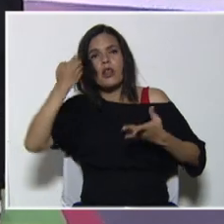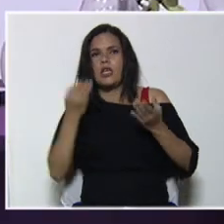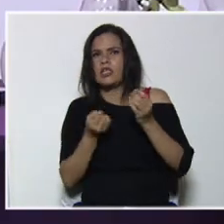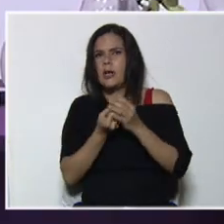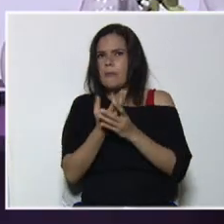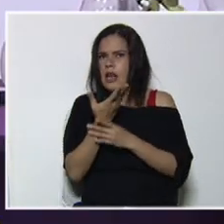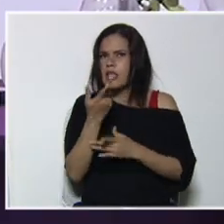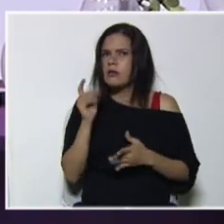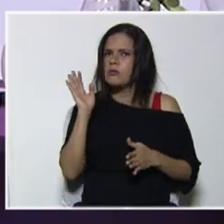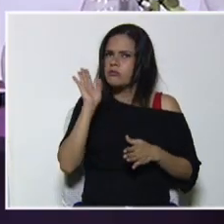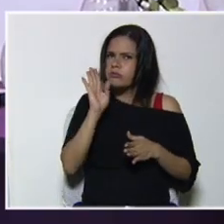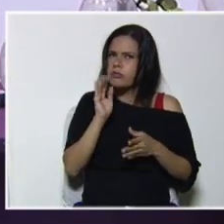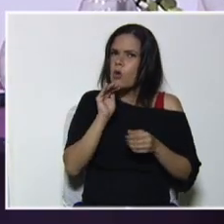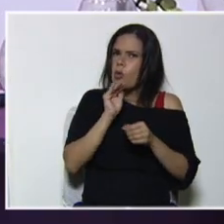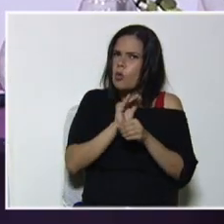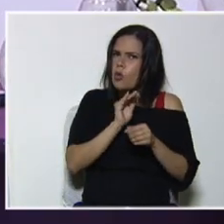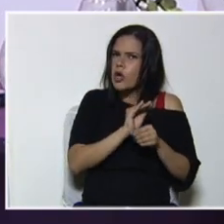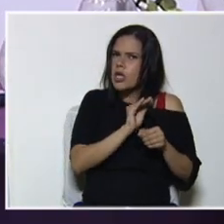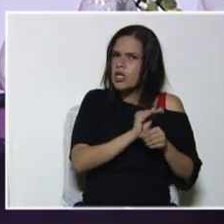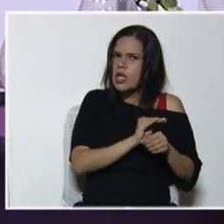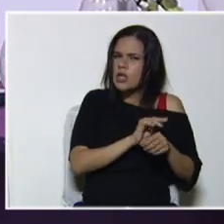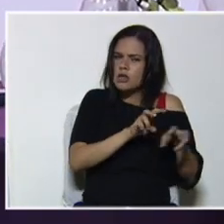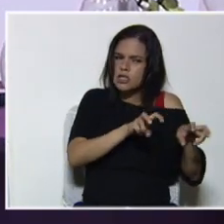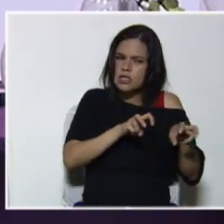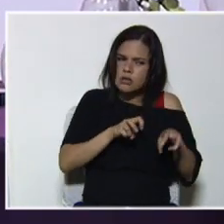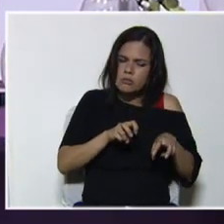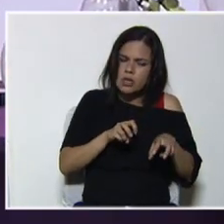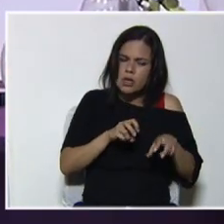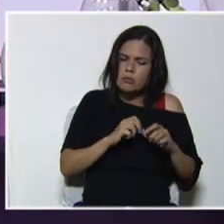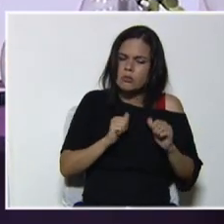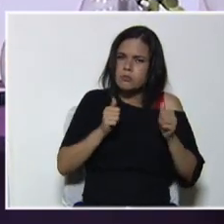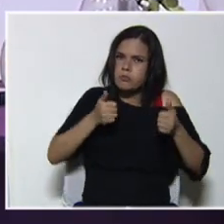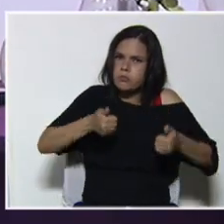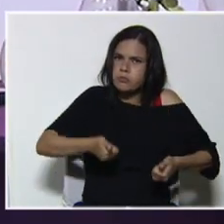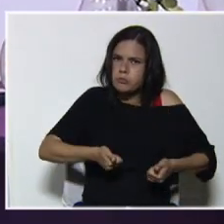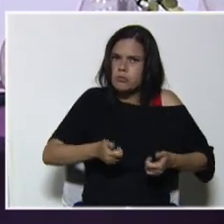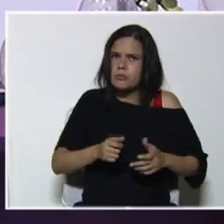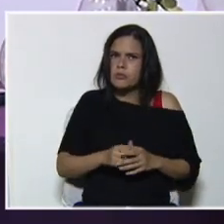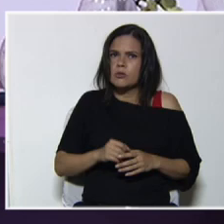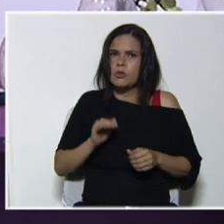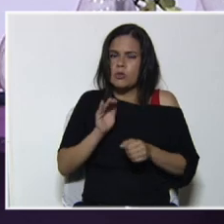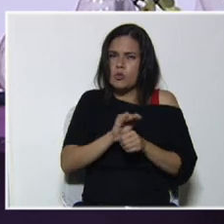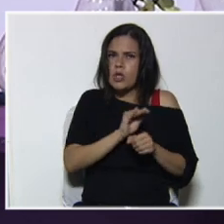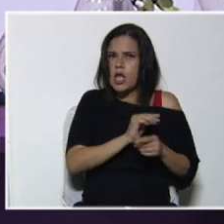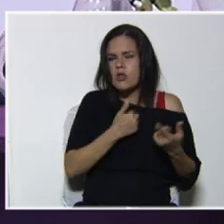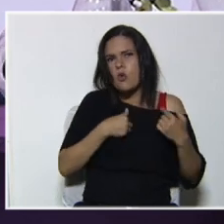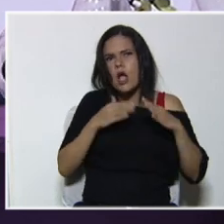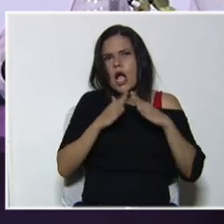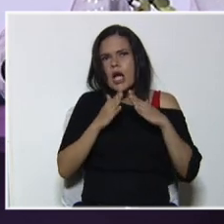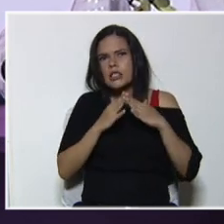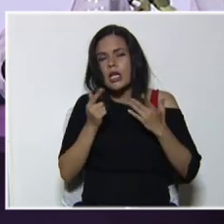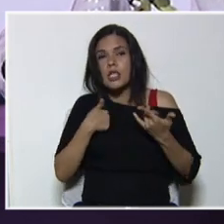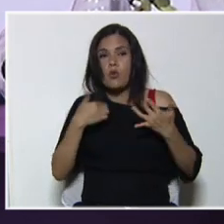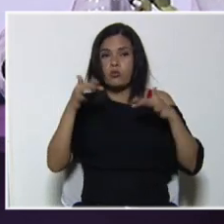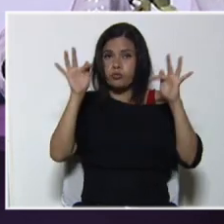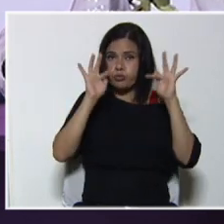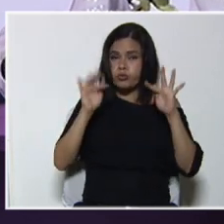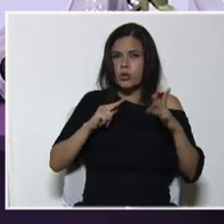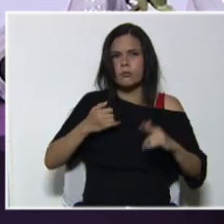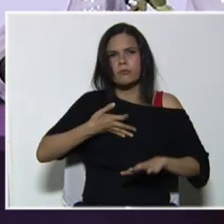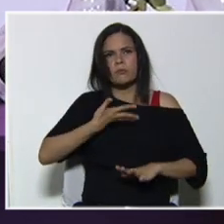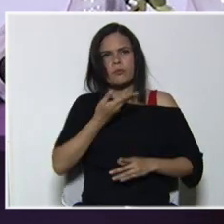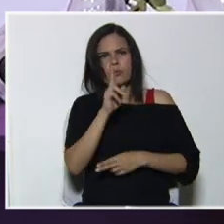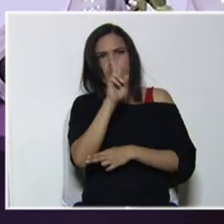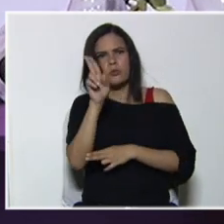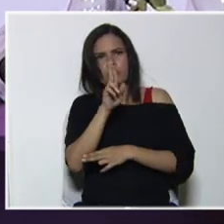hemos venido cuidando y que sembramos desde un principio, hemos venido cuidando en el hogar. Este es un método que podemos utilizar para